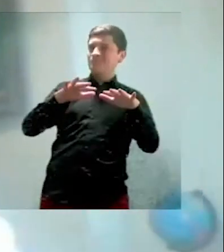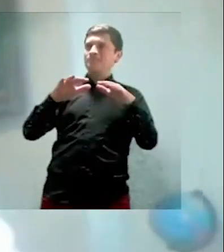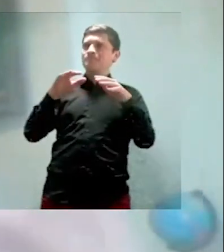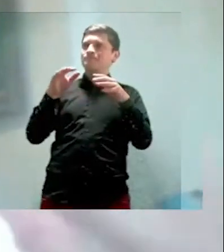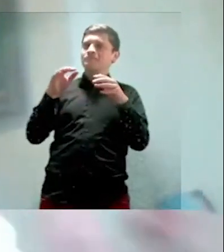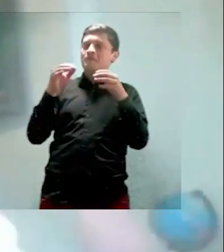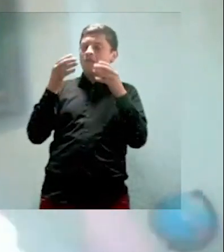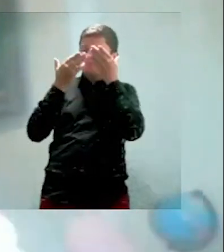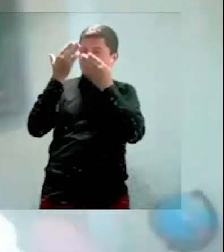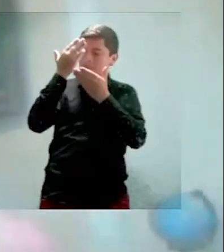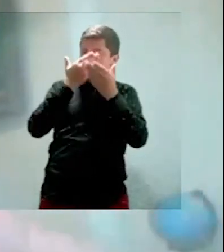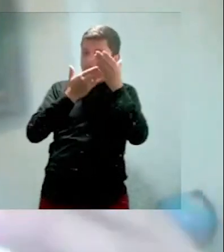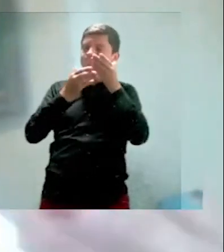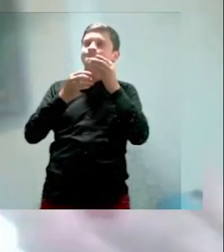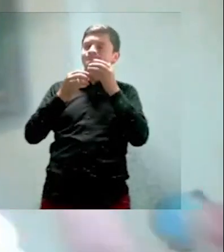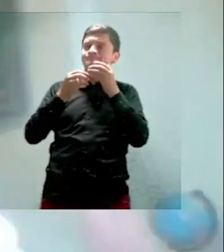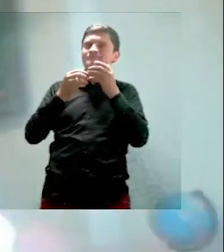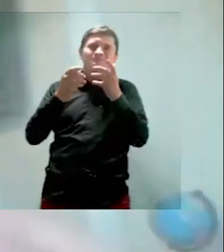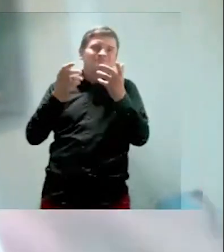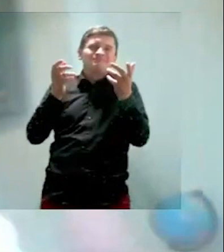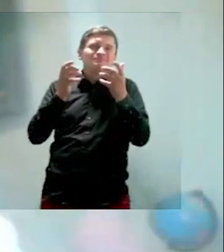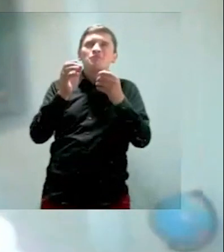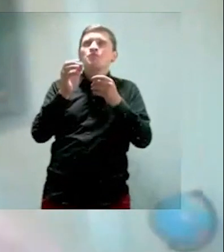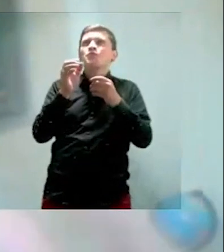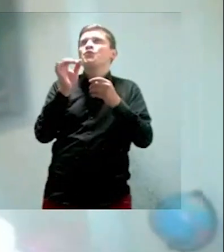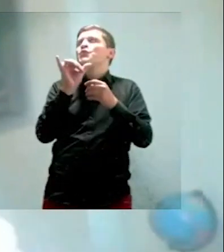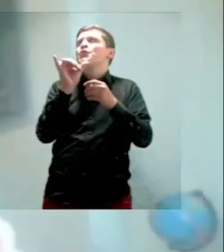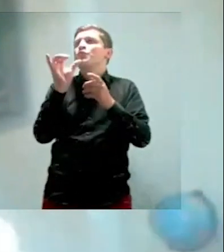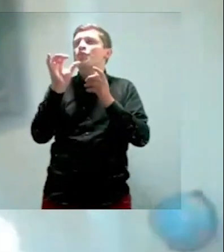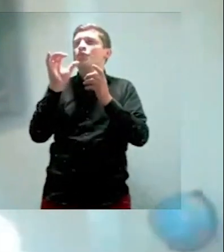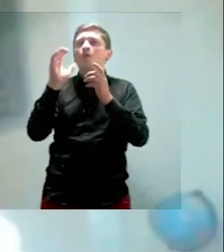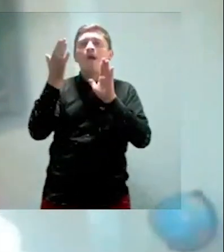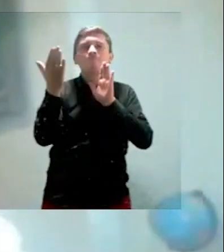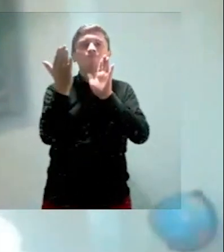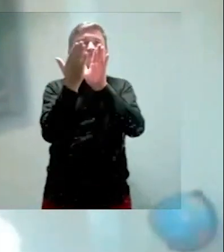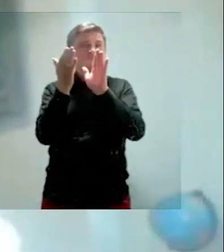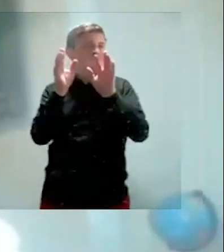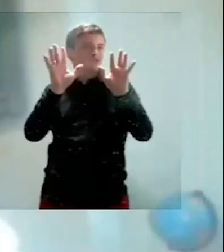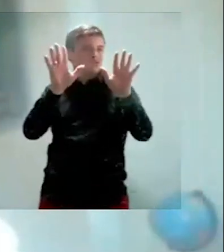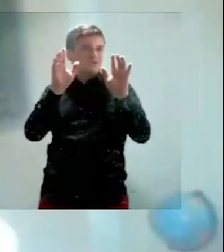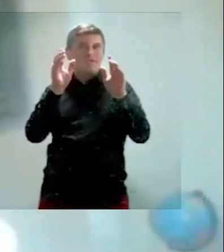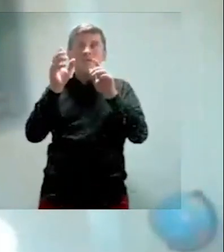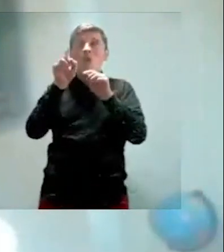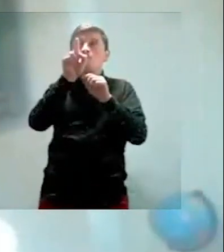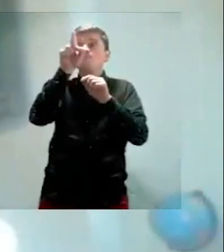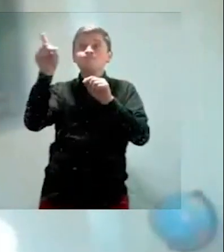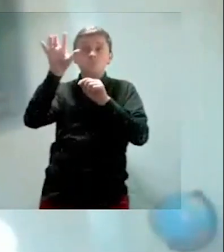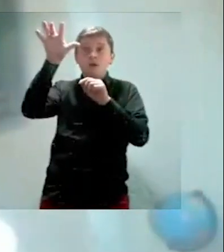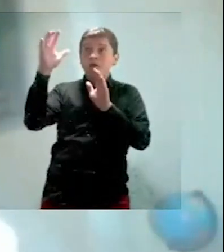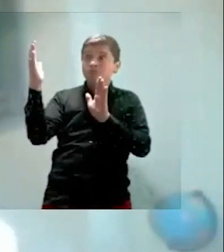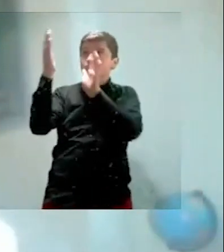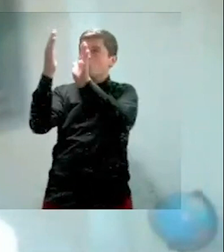otros países que corresponden quizás a supuestos